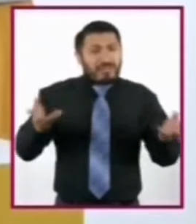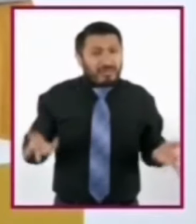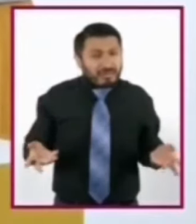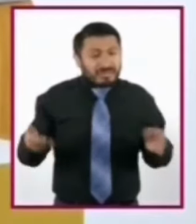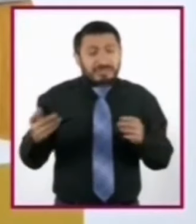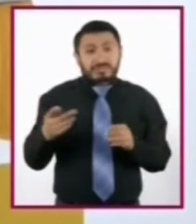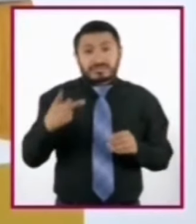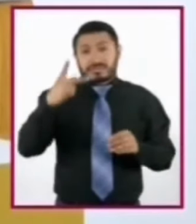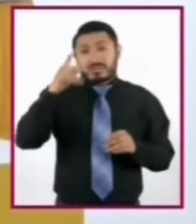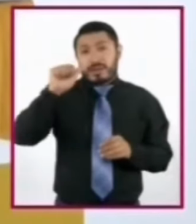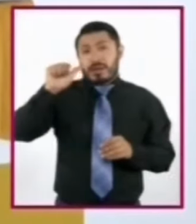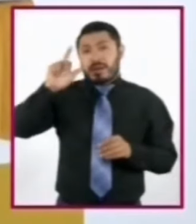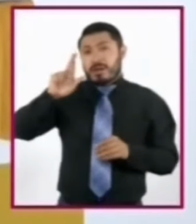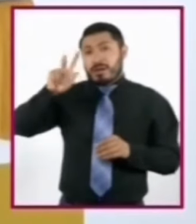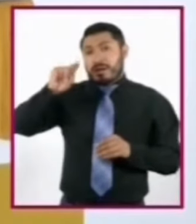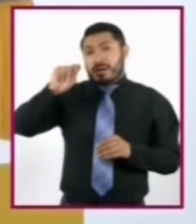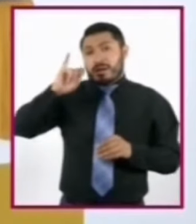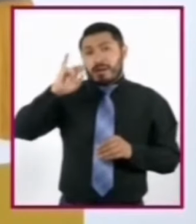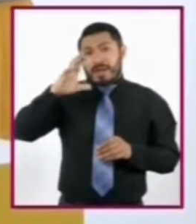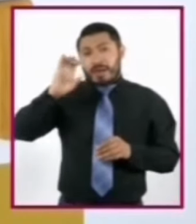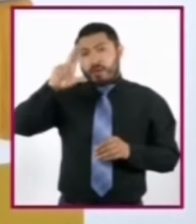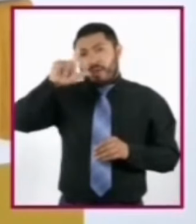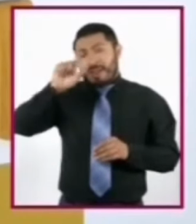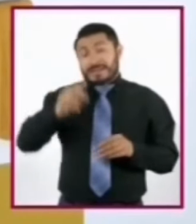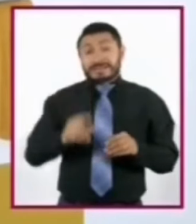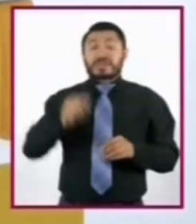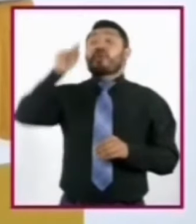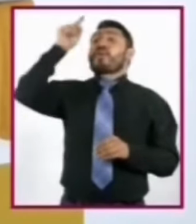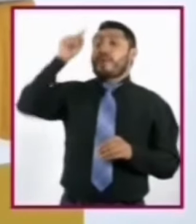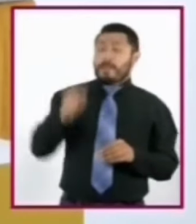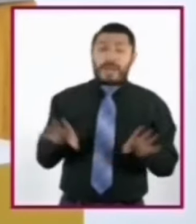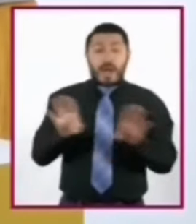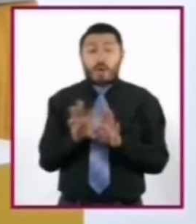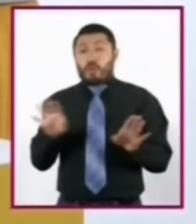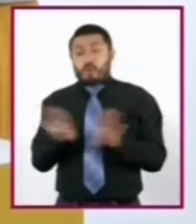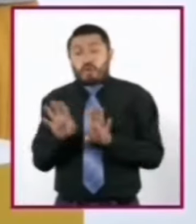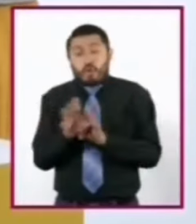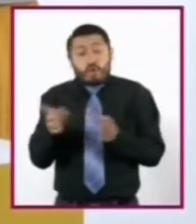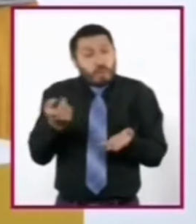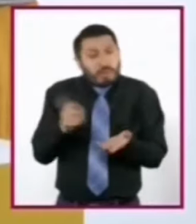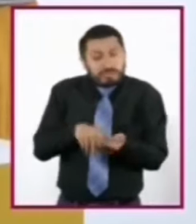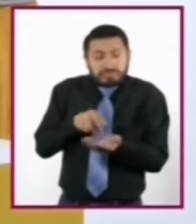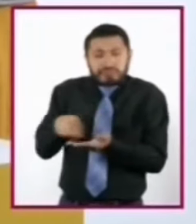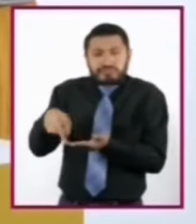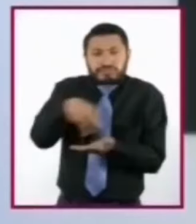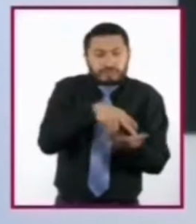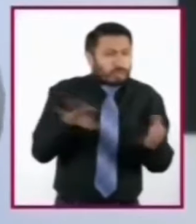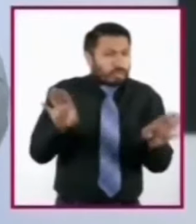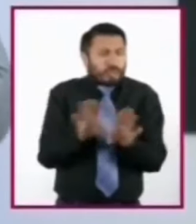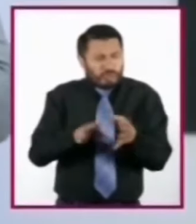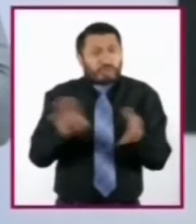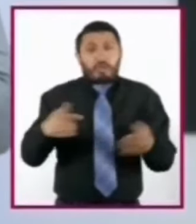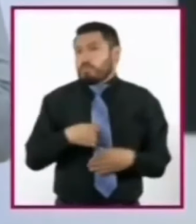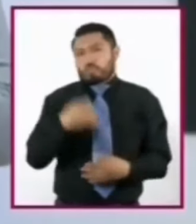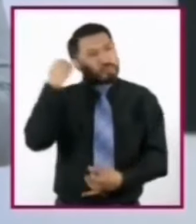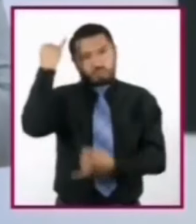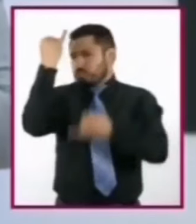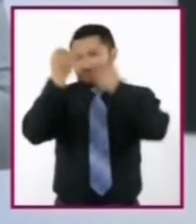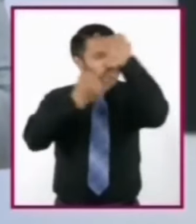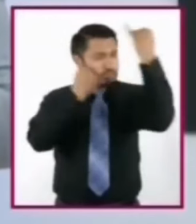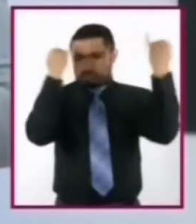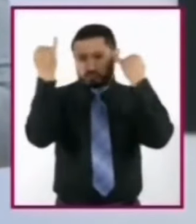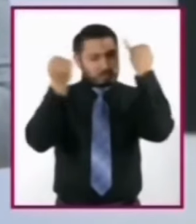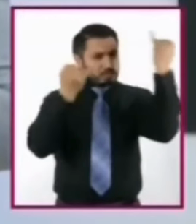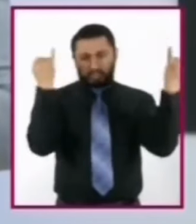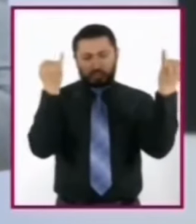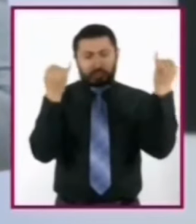¿Las partículas suben y bajan o van caminando dentro del material? Digo, no me lo imagino. Si solo